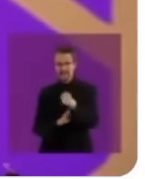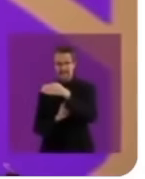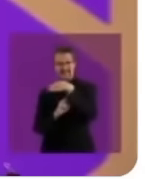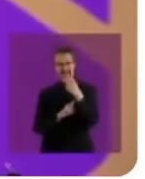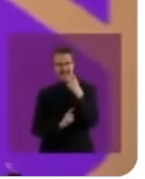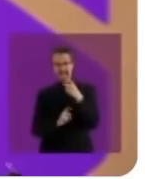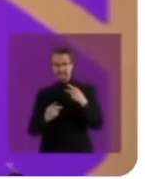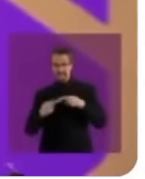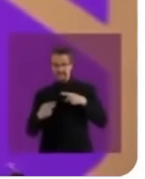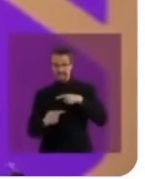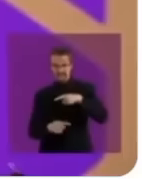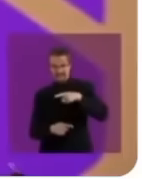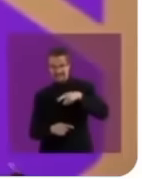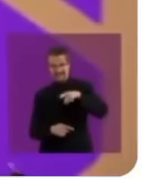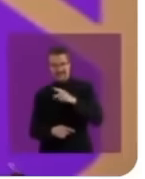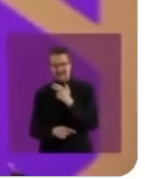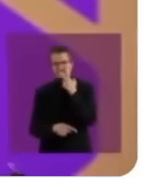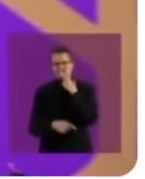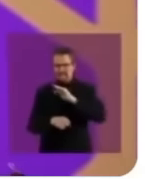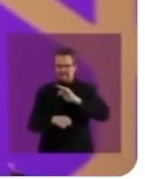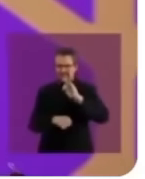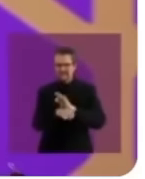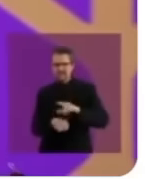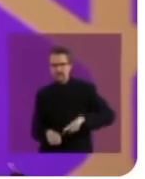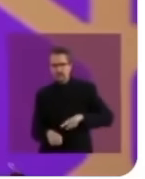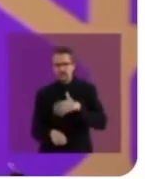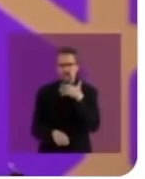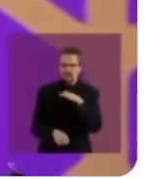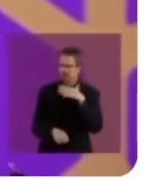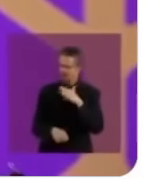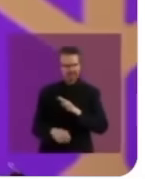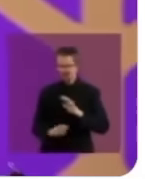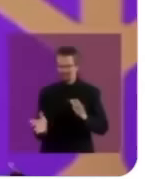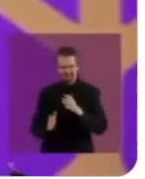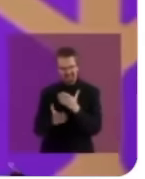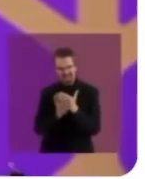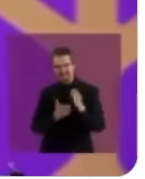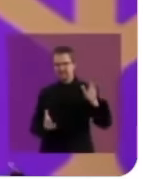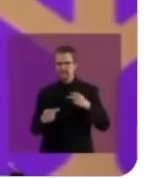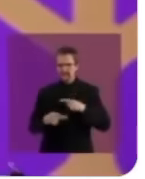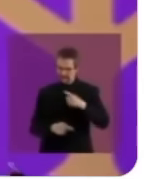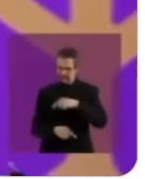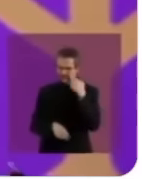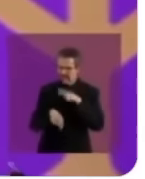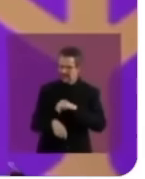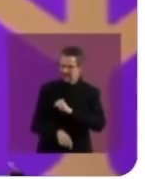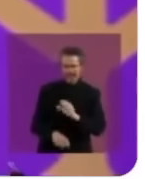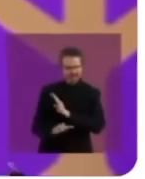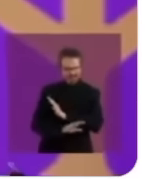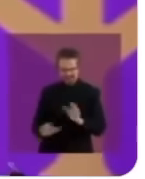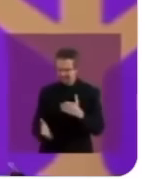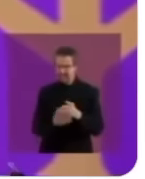presente pues la grafóloga, mis estimados pregoneros, Marifer Centeno. Y vean nada más, hicieron pedazos a Xóchitl Gálvez y